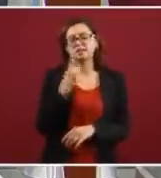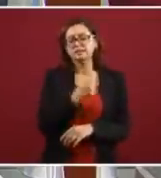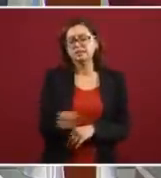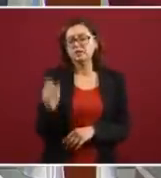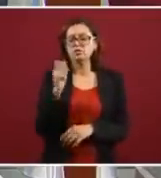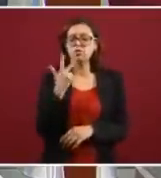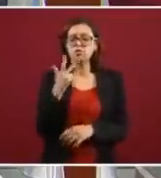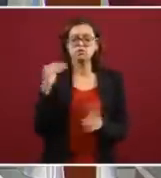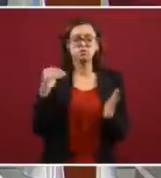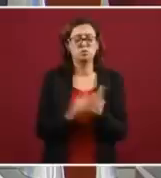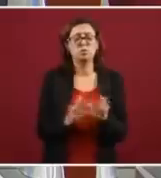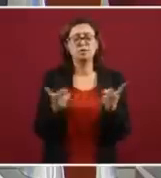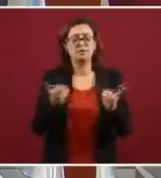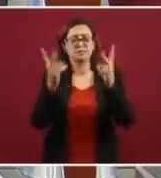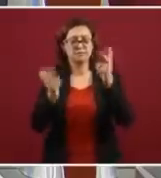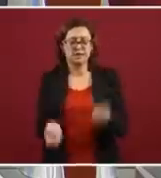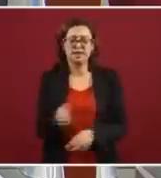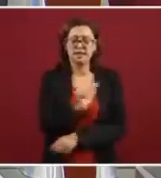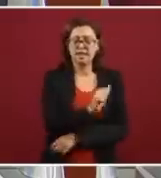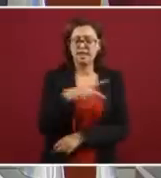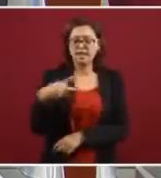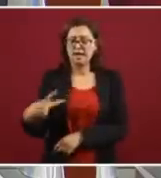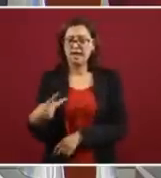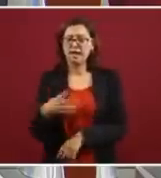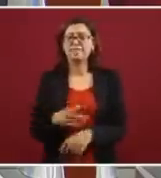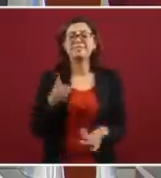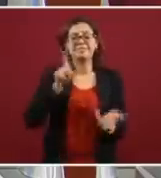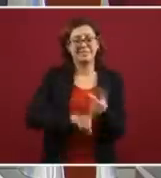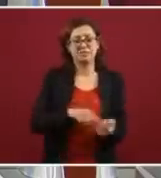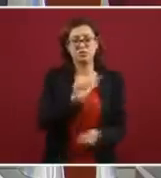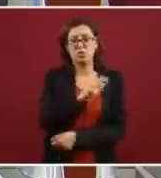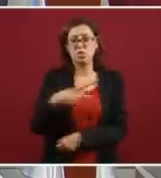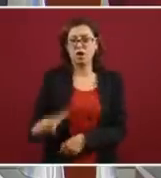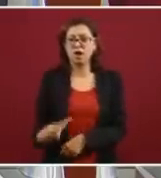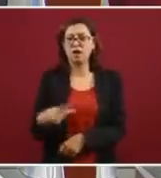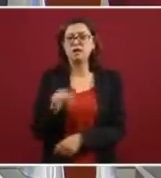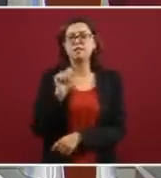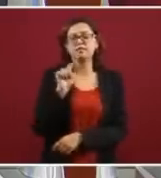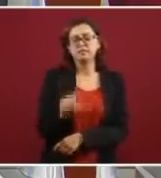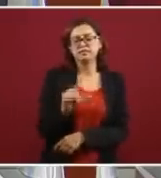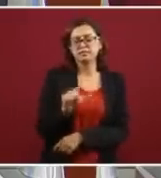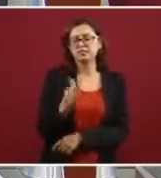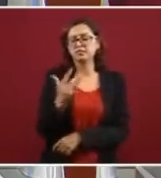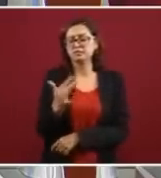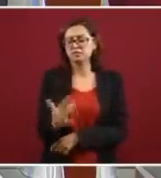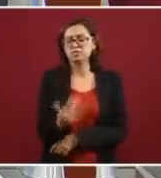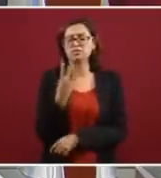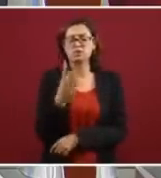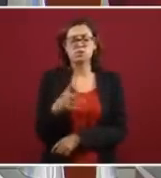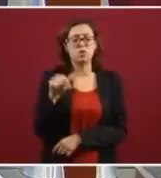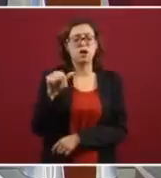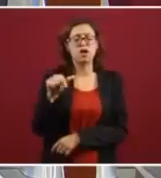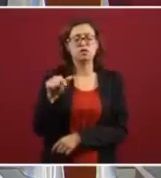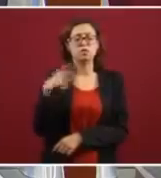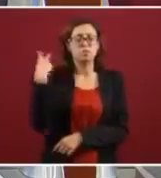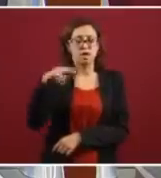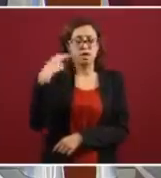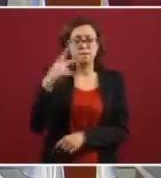de la app. El precio más bajo para gasolina regular es 17.54 por litro en Veracruz, Veracruz. La más